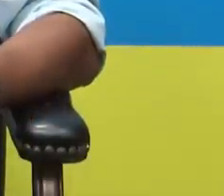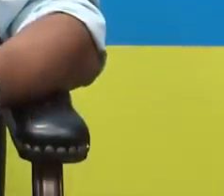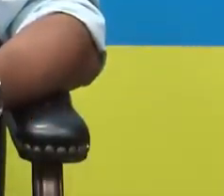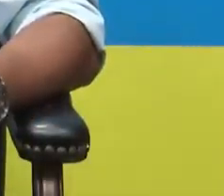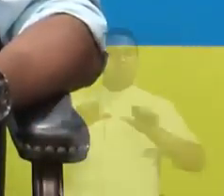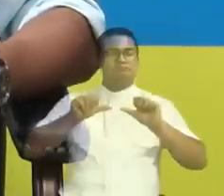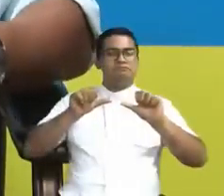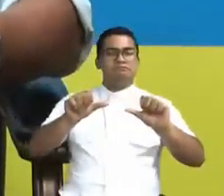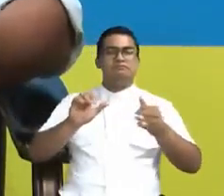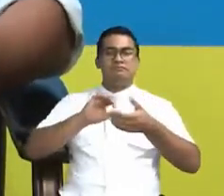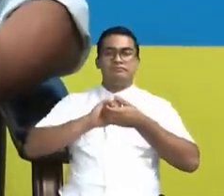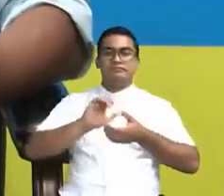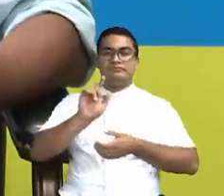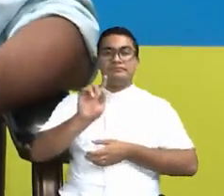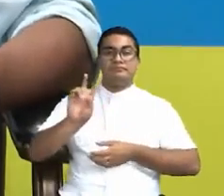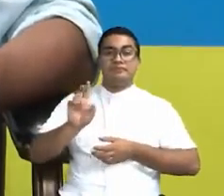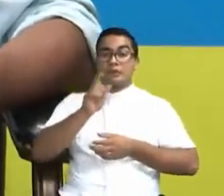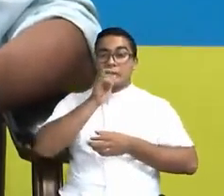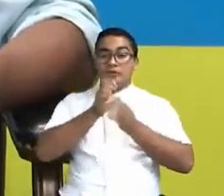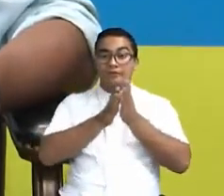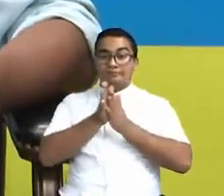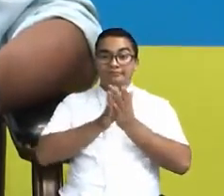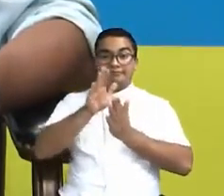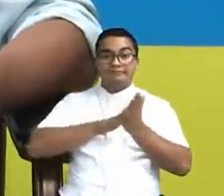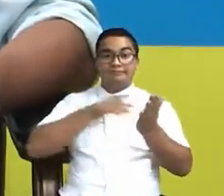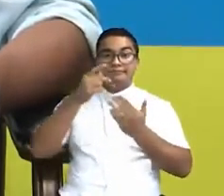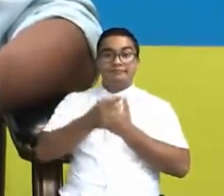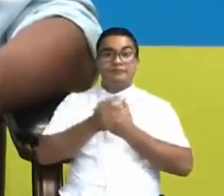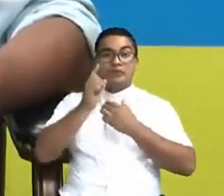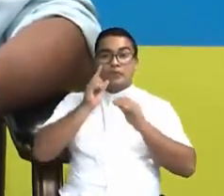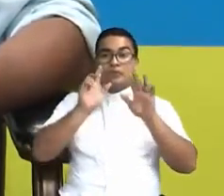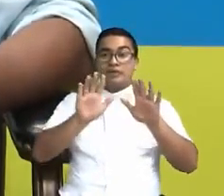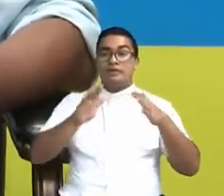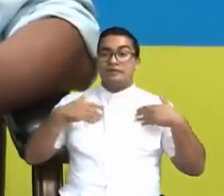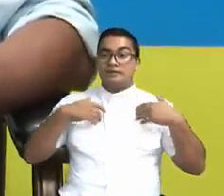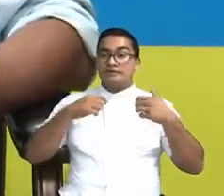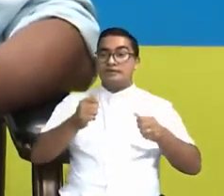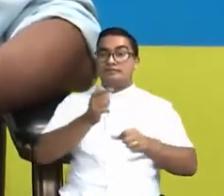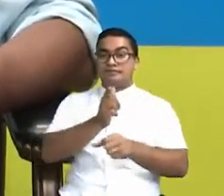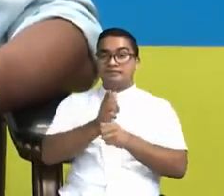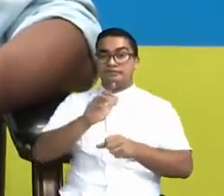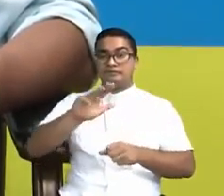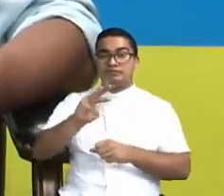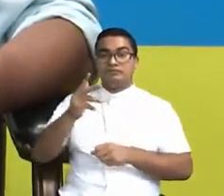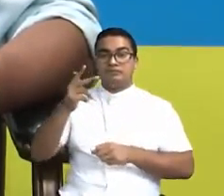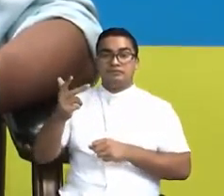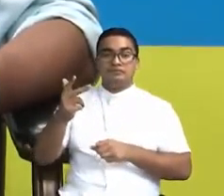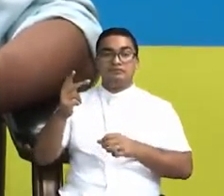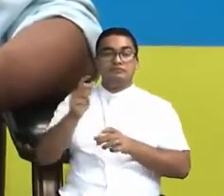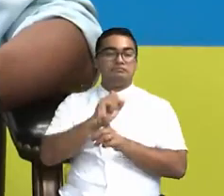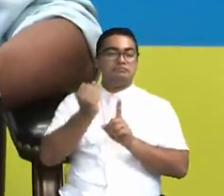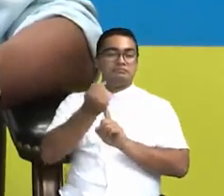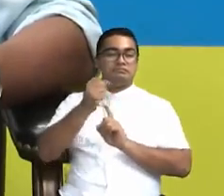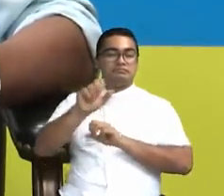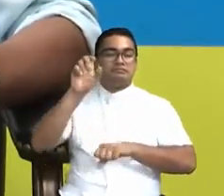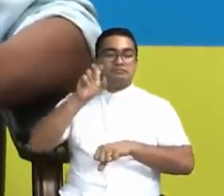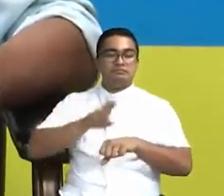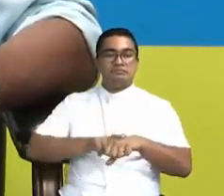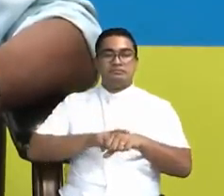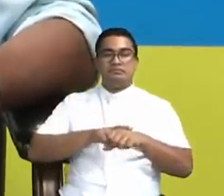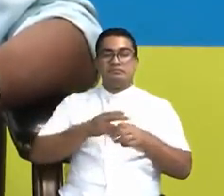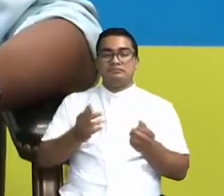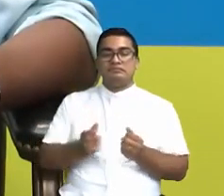Estamos de regreso, amigos televidentes, en su gustado programa Prevenir de Salud a través de la frecuencia del canal 98, el canal parlamentario, el canal